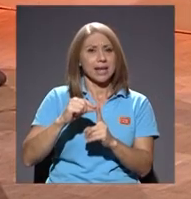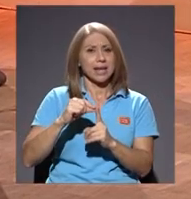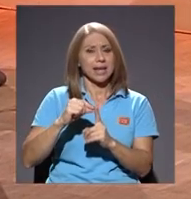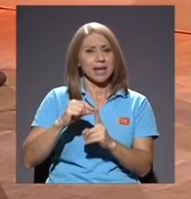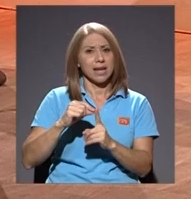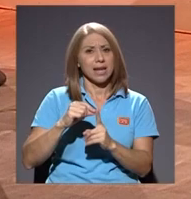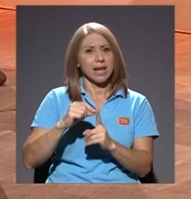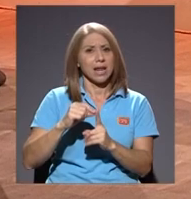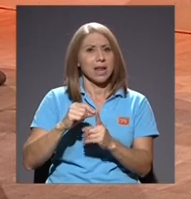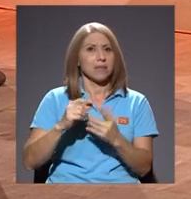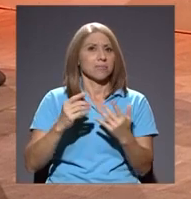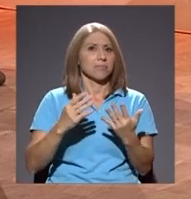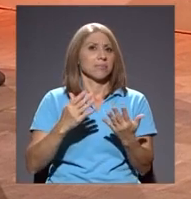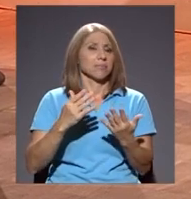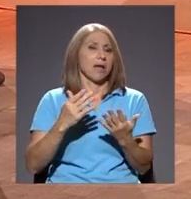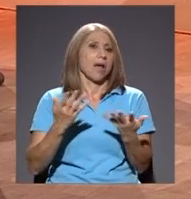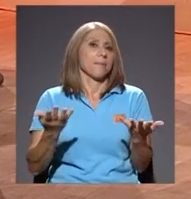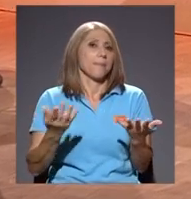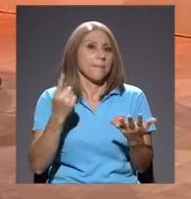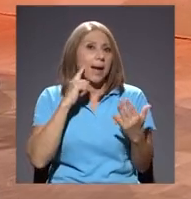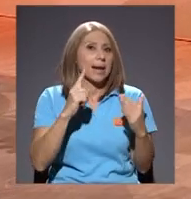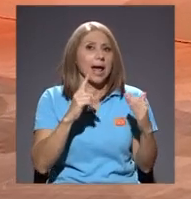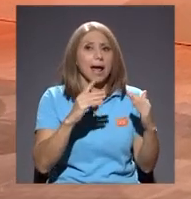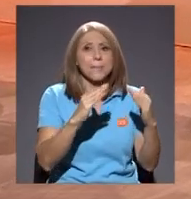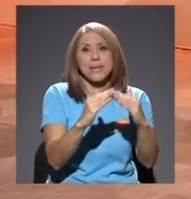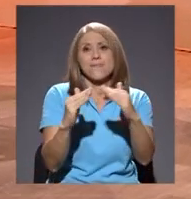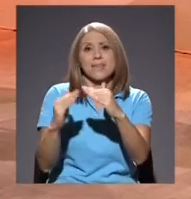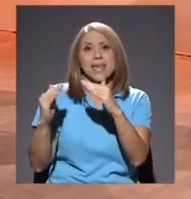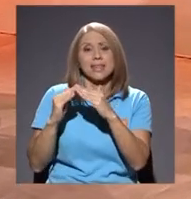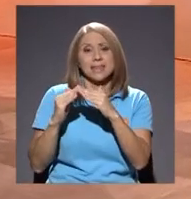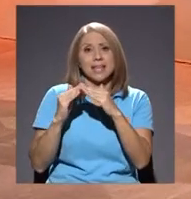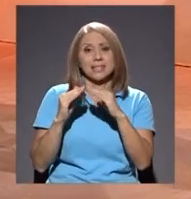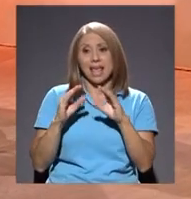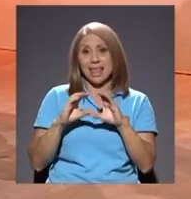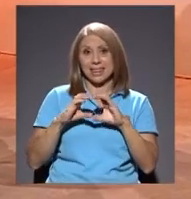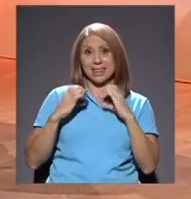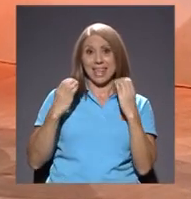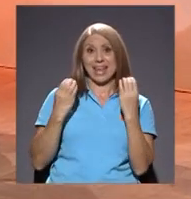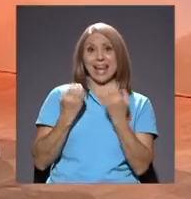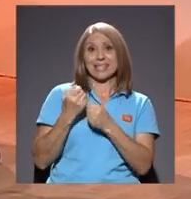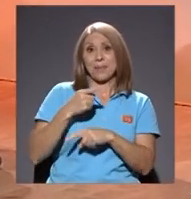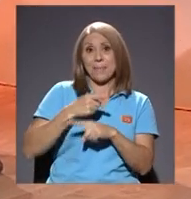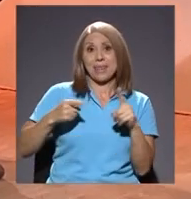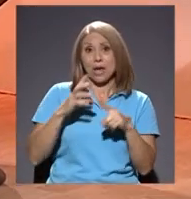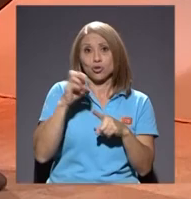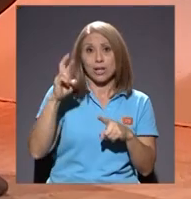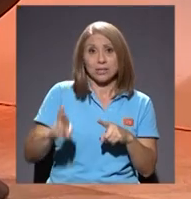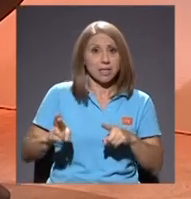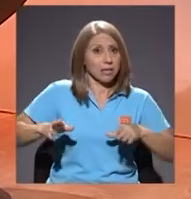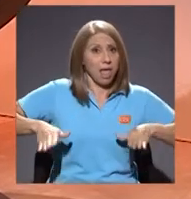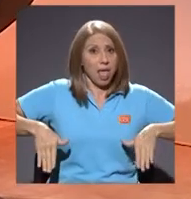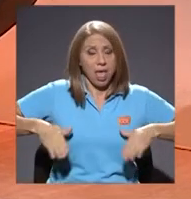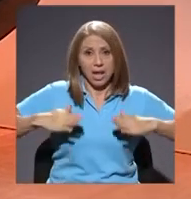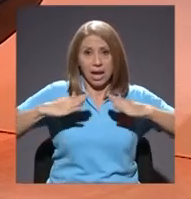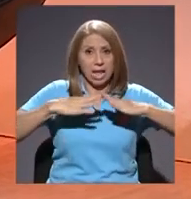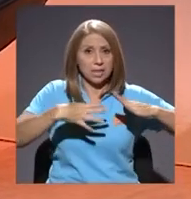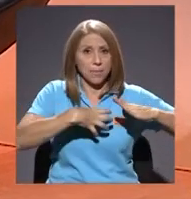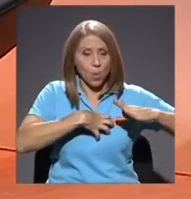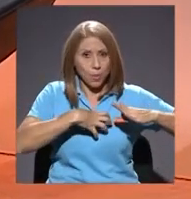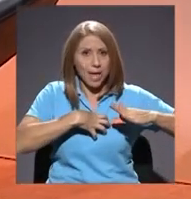lo que son los viviendas de una principalmente clase media costarricense que no tiene todavía su casa propia limita